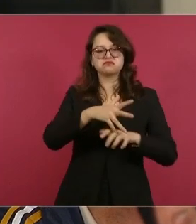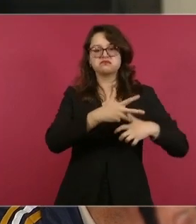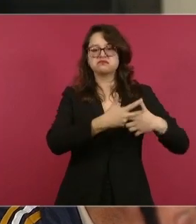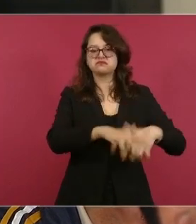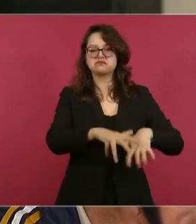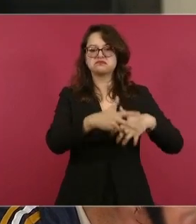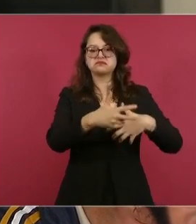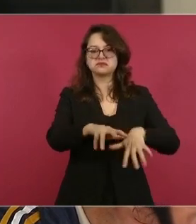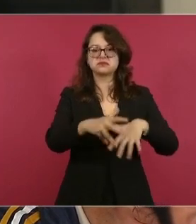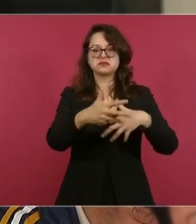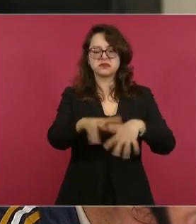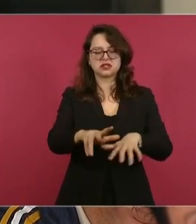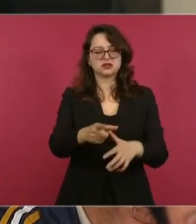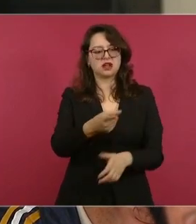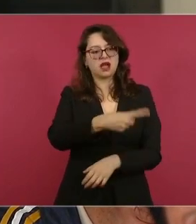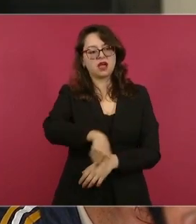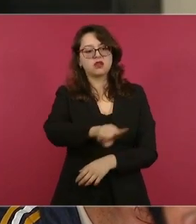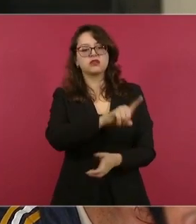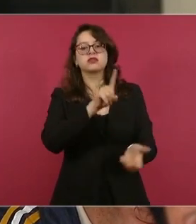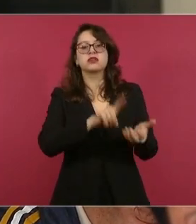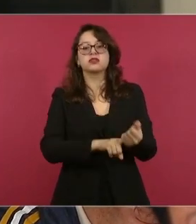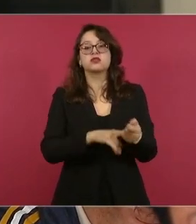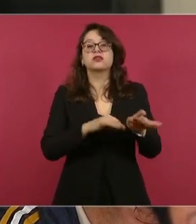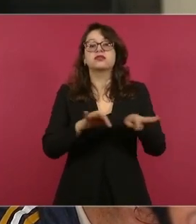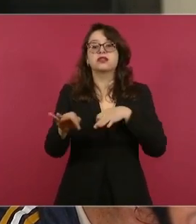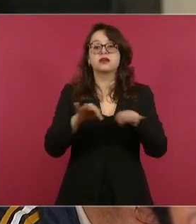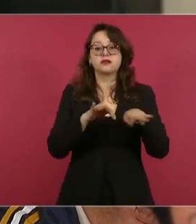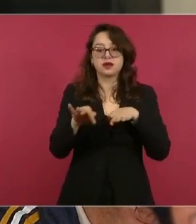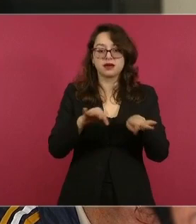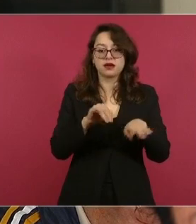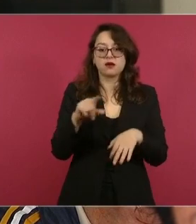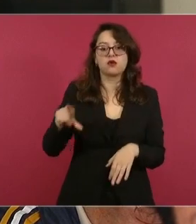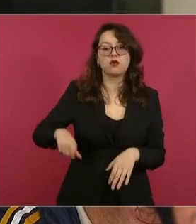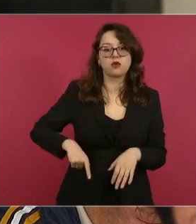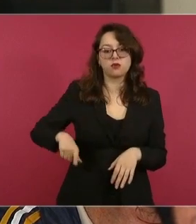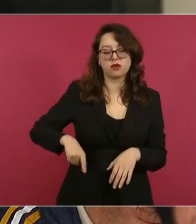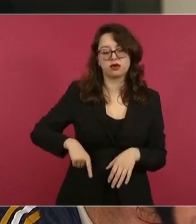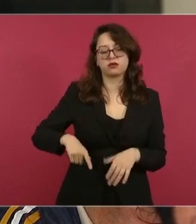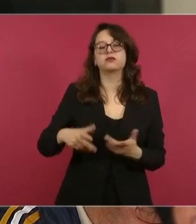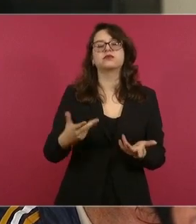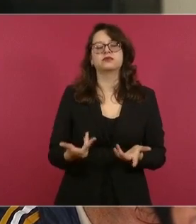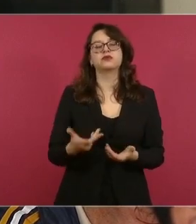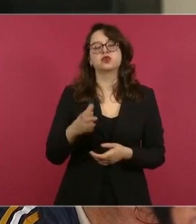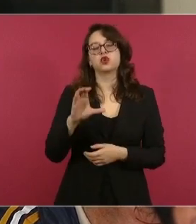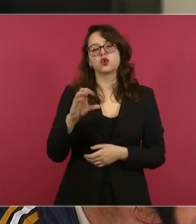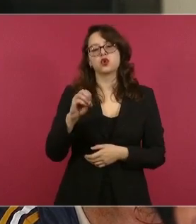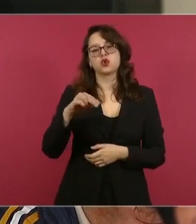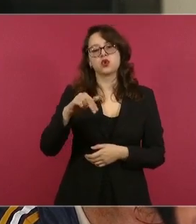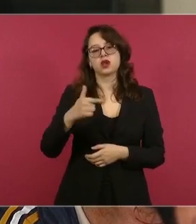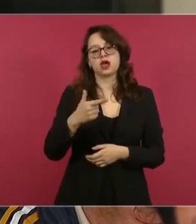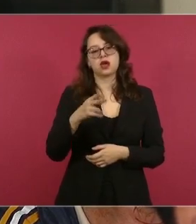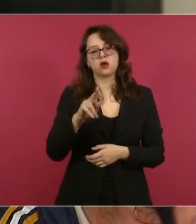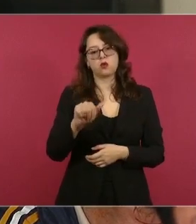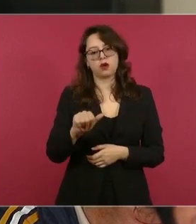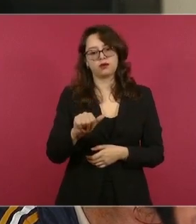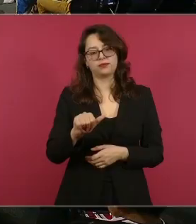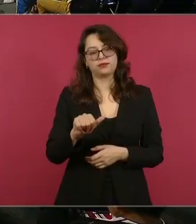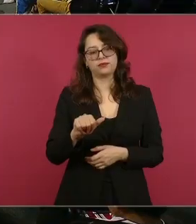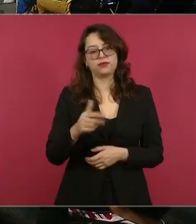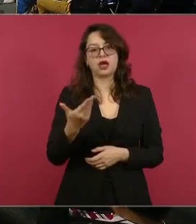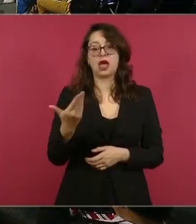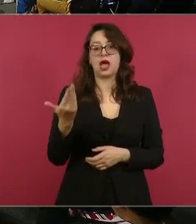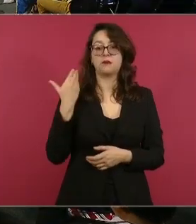fue al inicio de la semana, con temas que competen al CONAGUA. Recientemente usted tuvo una reunión con